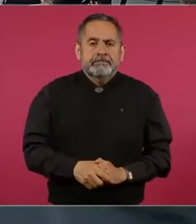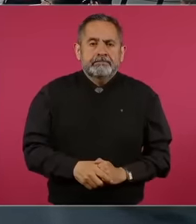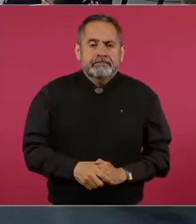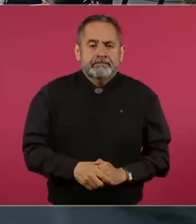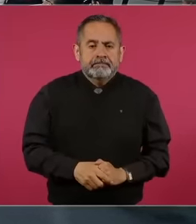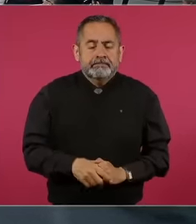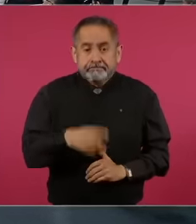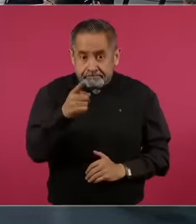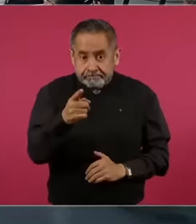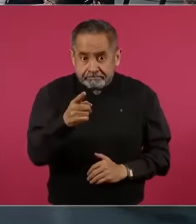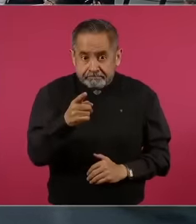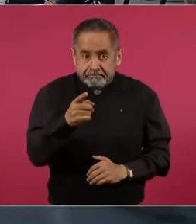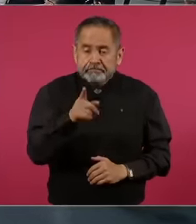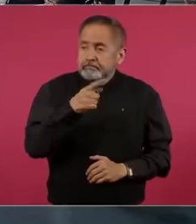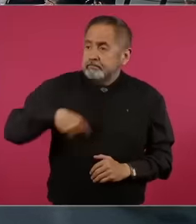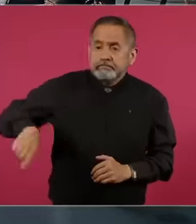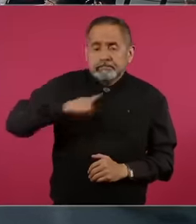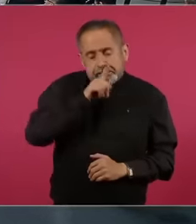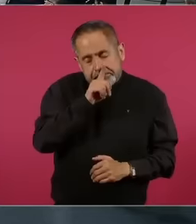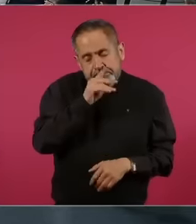lo tenemos que permitir,